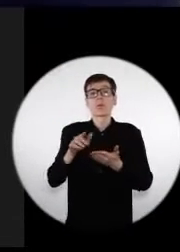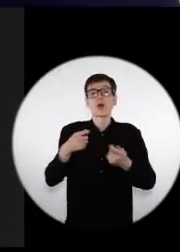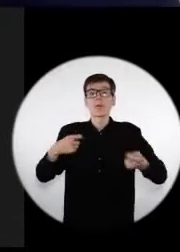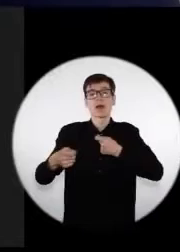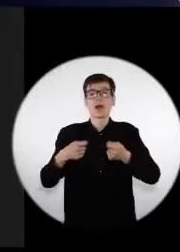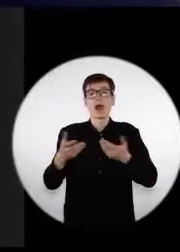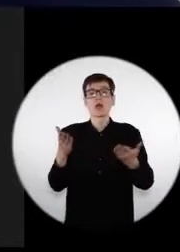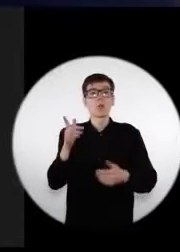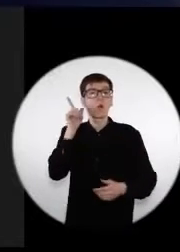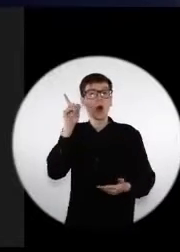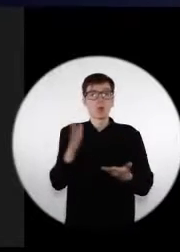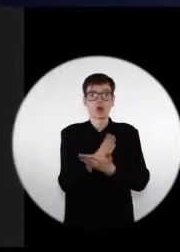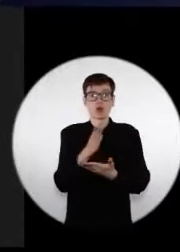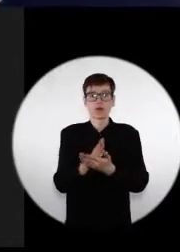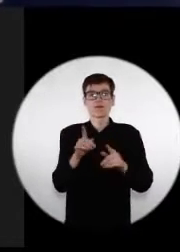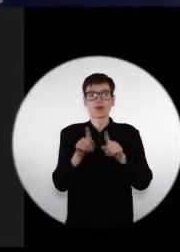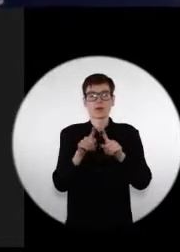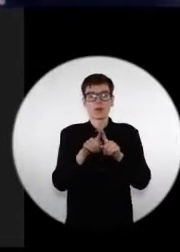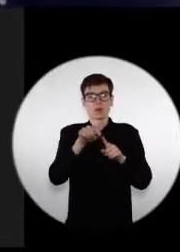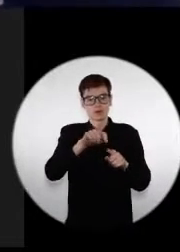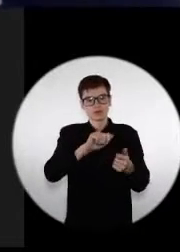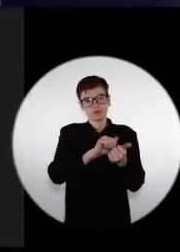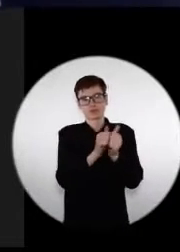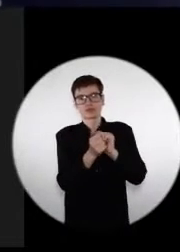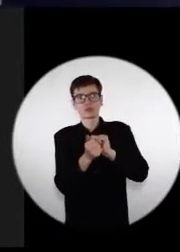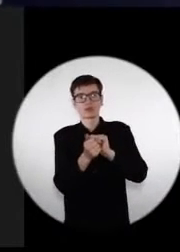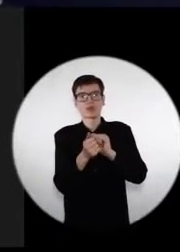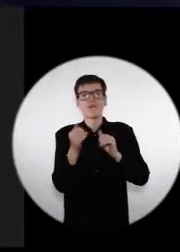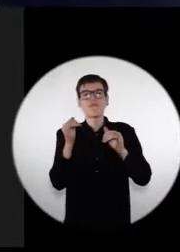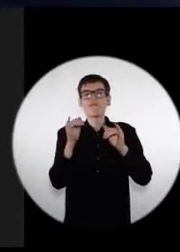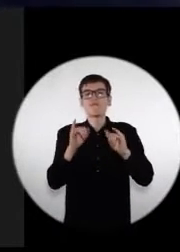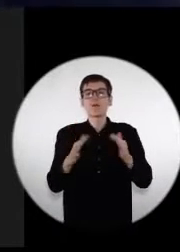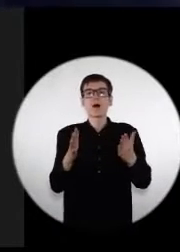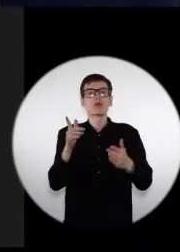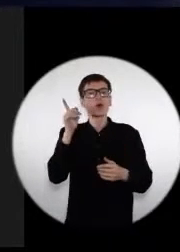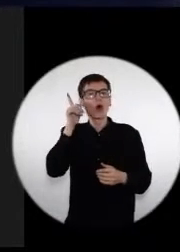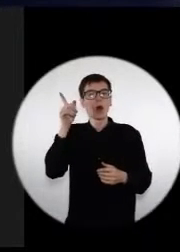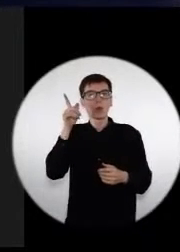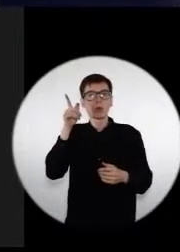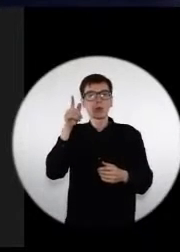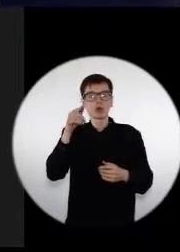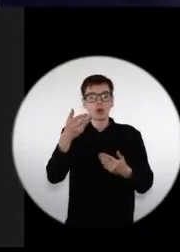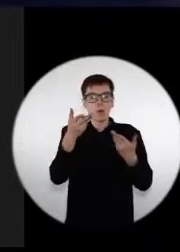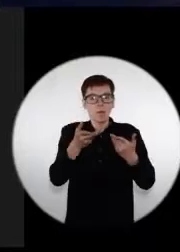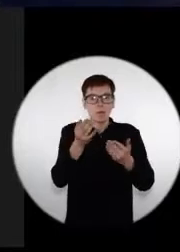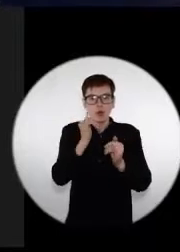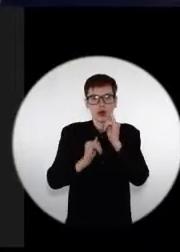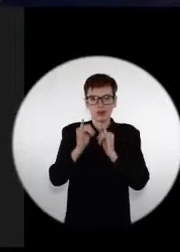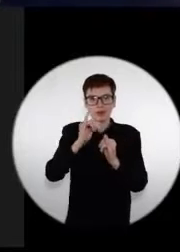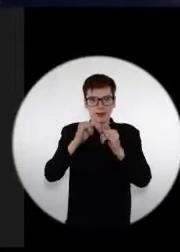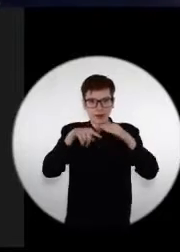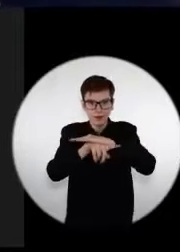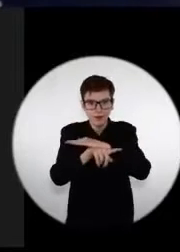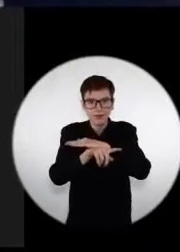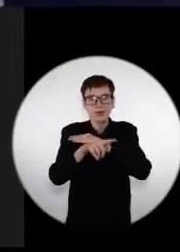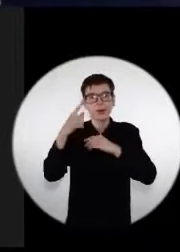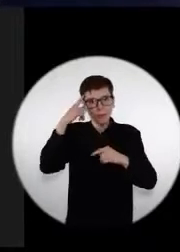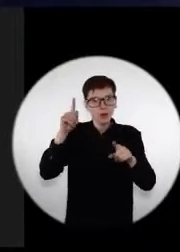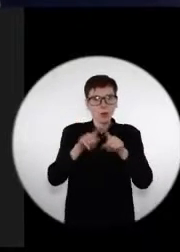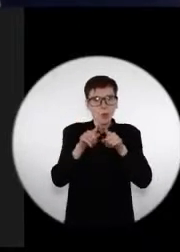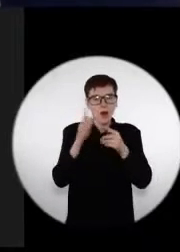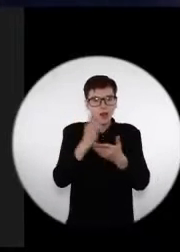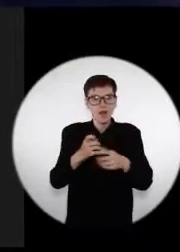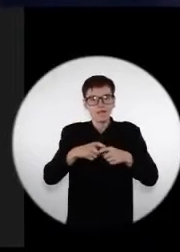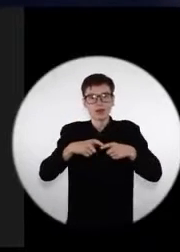ese se fue pero a la cristóbal y entonces me imagino aquí en mercados como los audiolibros que son basados en formatos de audio